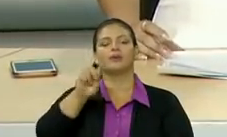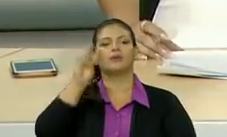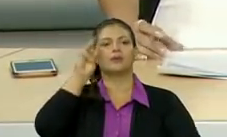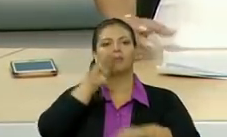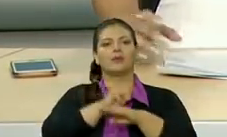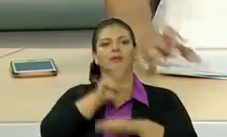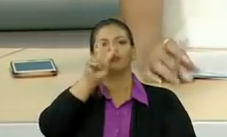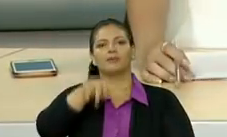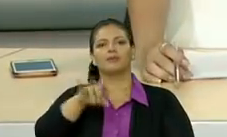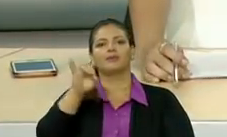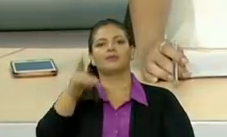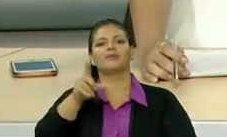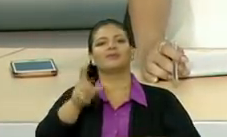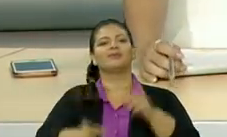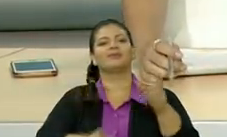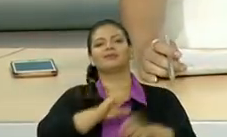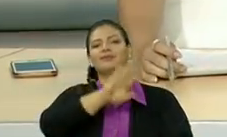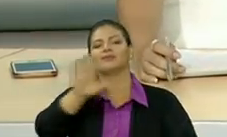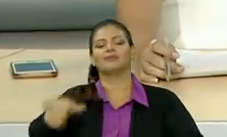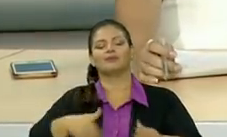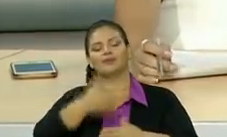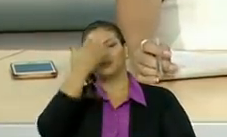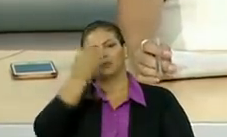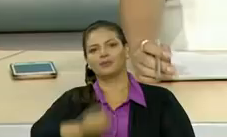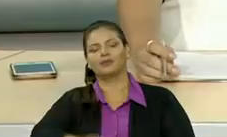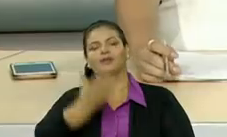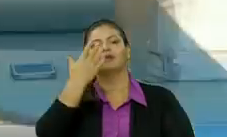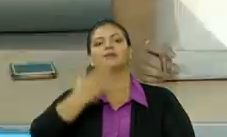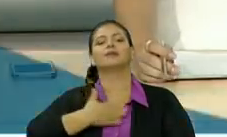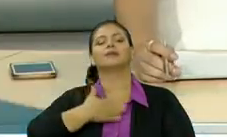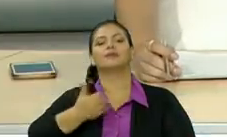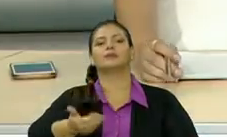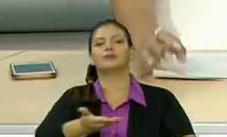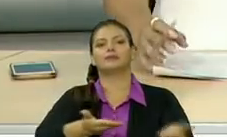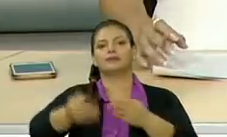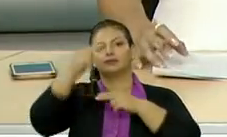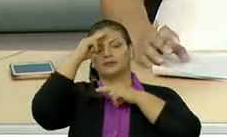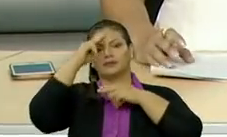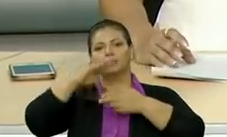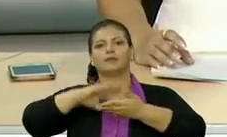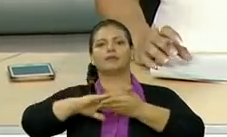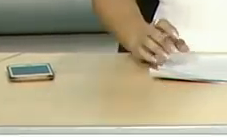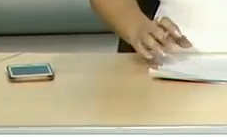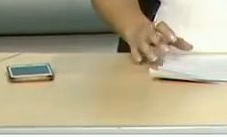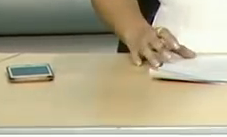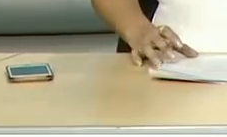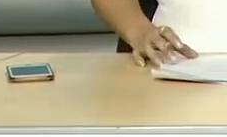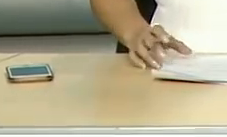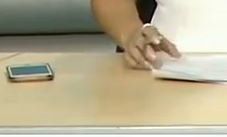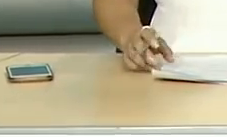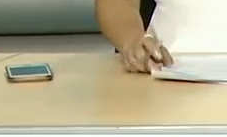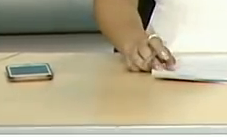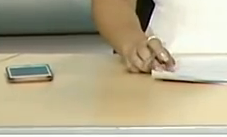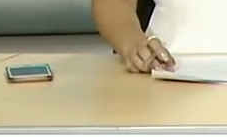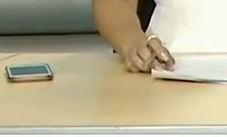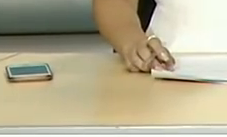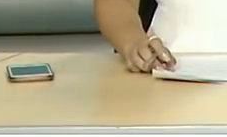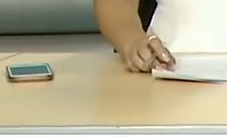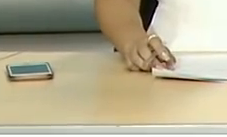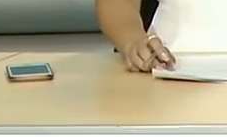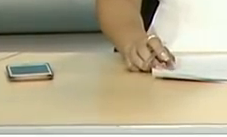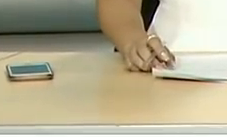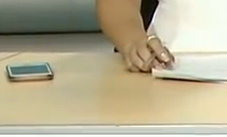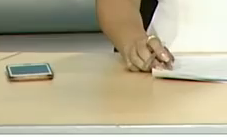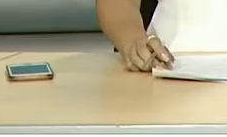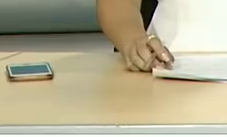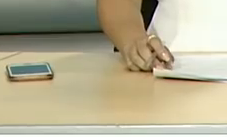¿Cómo están, amigos televidentes? Bienvenidos sean todos a La Noticia en la Comunidad. ¿Qué tal, Hugo? Buenos días. Buenos días. Estamos listos para iniciar nuestro trabajo periodístico del día de